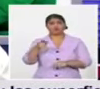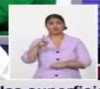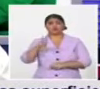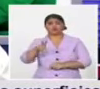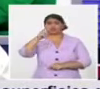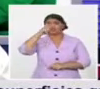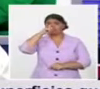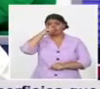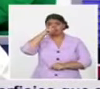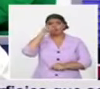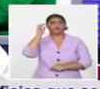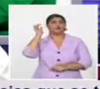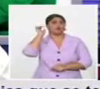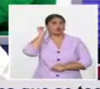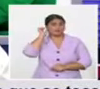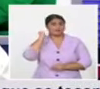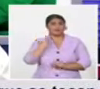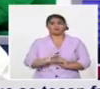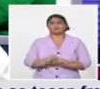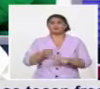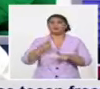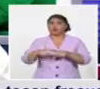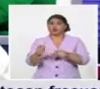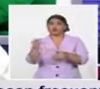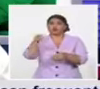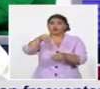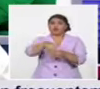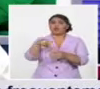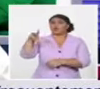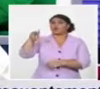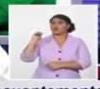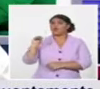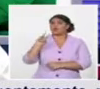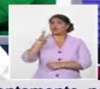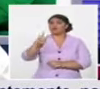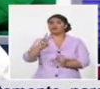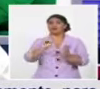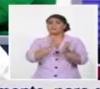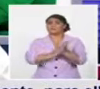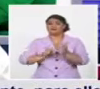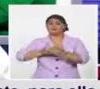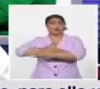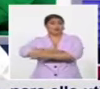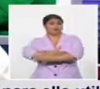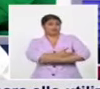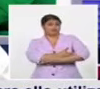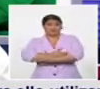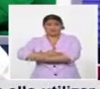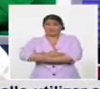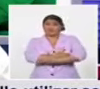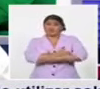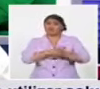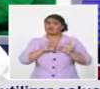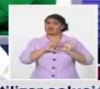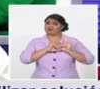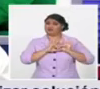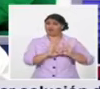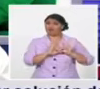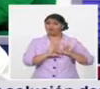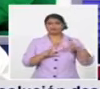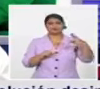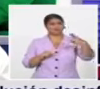se incorpora un lactante de 3 meses al estado de grave en nuestro país.